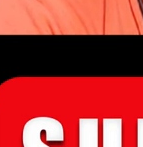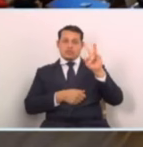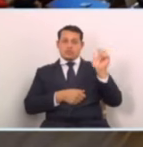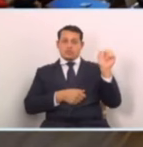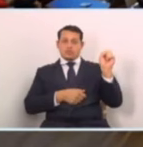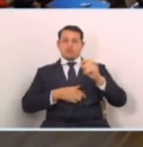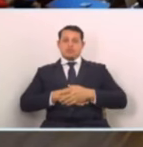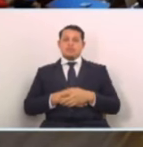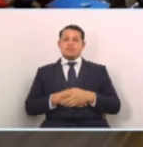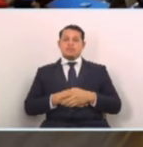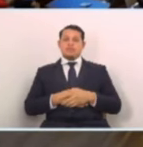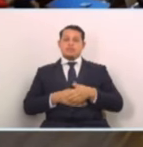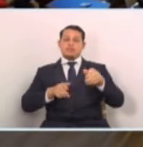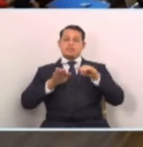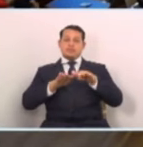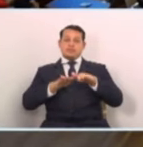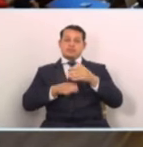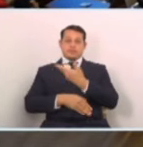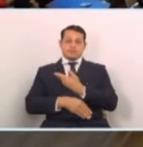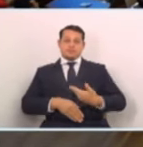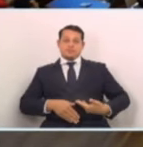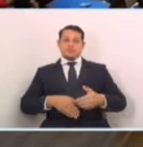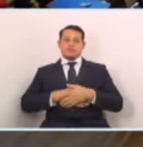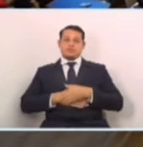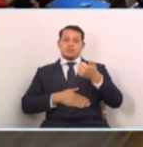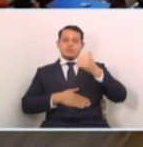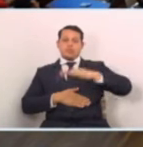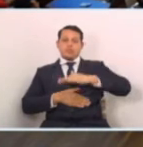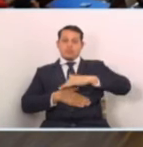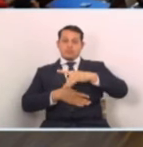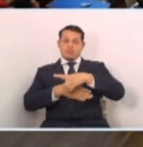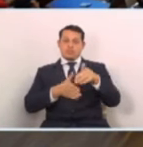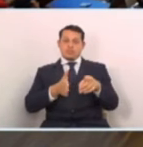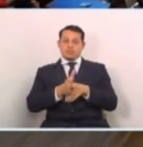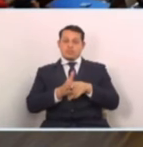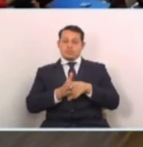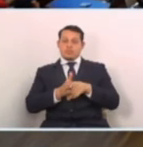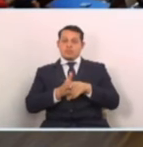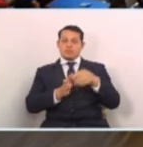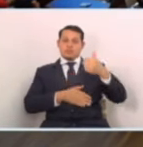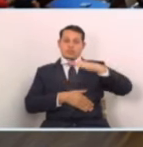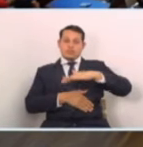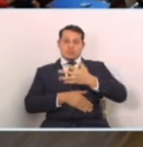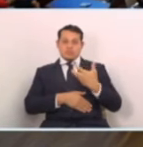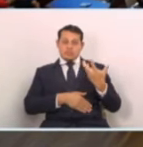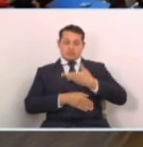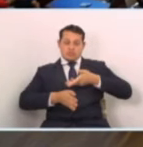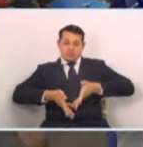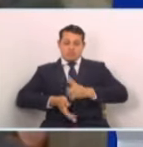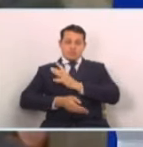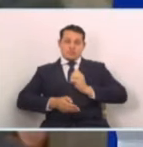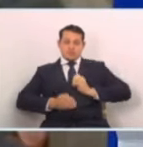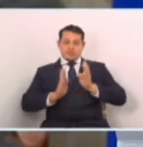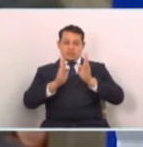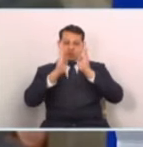final. Muchas gracias, presidente. Buenas tardes, colegas diputados. Y buenas tardes a todos los salvadoreños